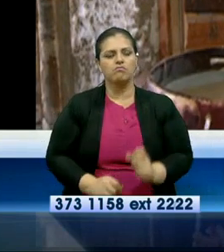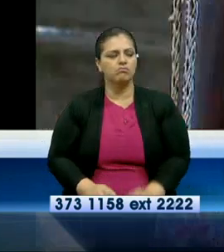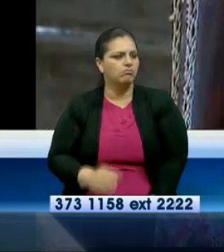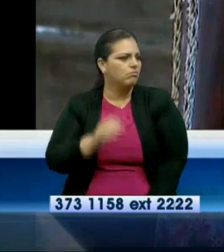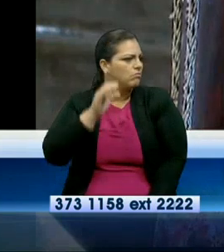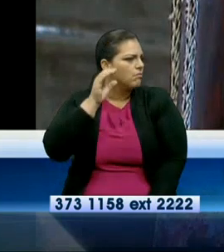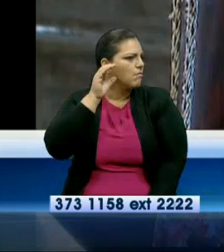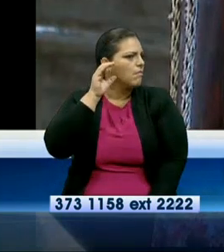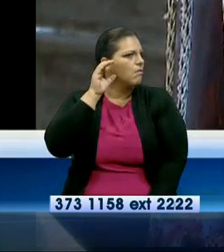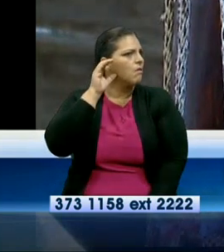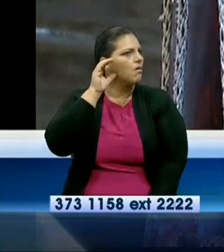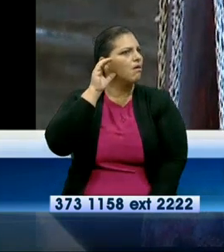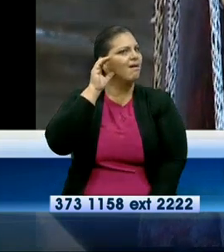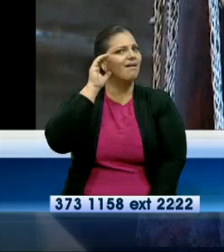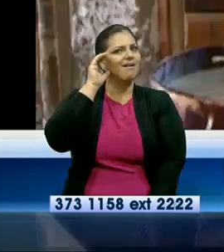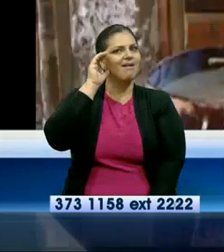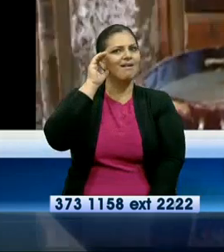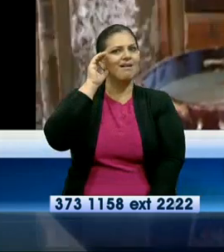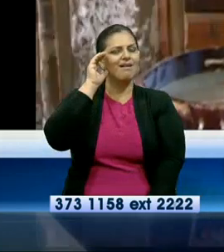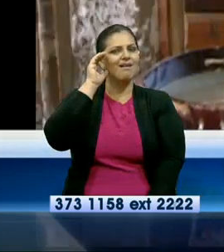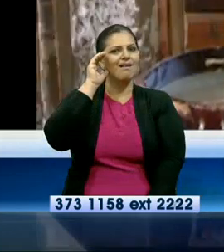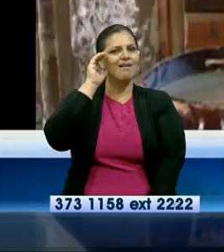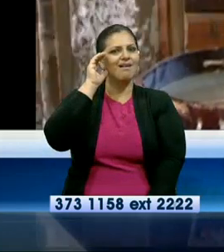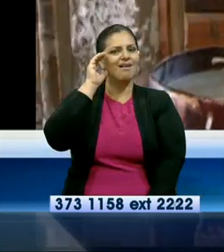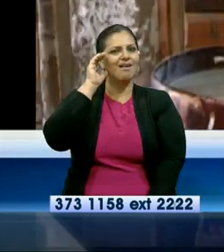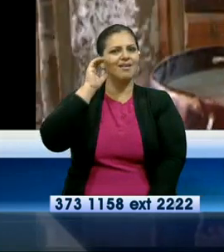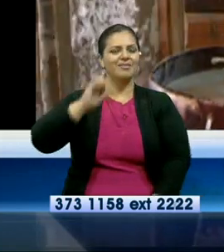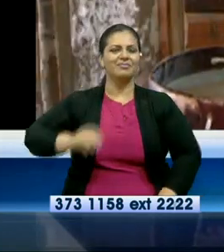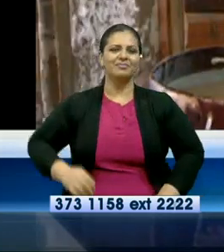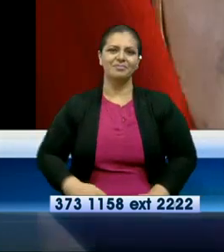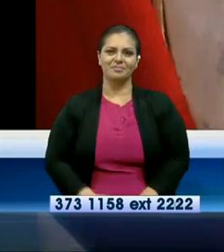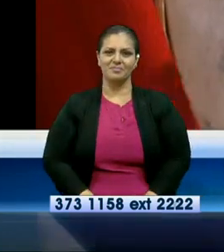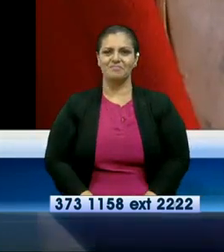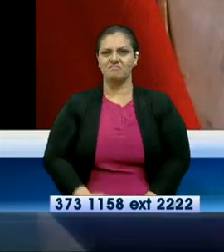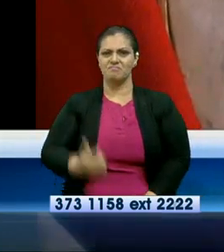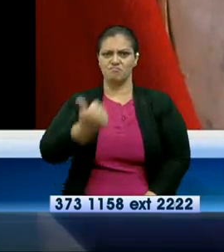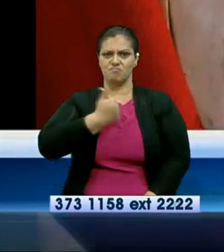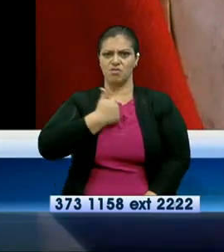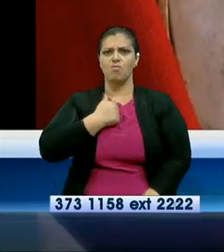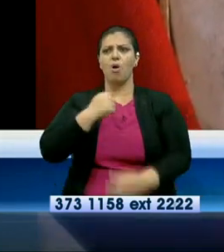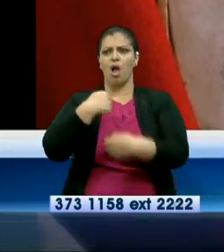esto y esto es hecho de yo mismo.